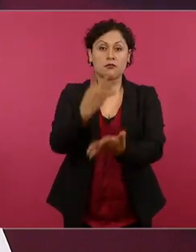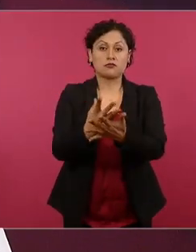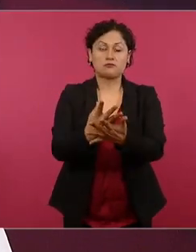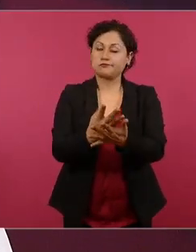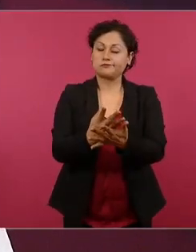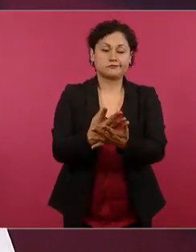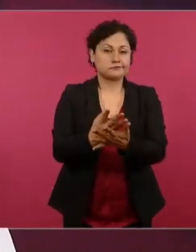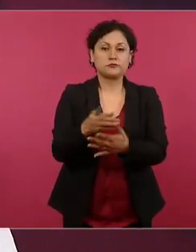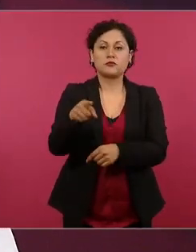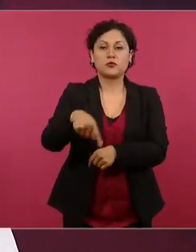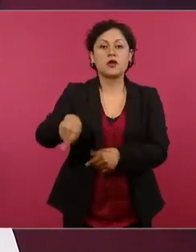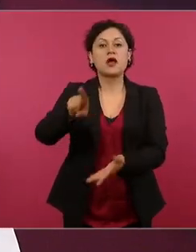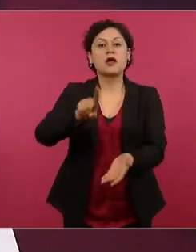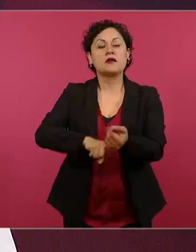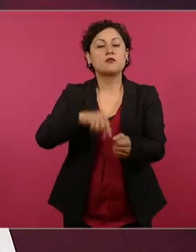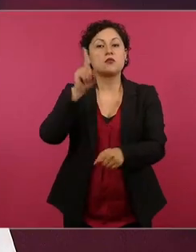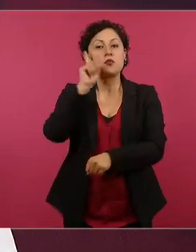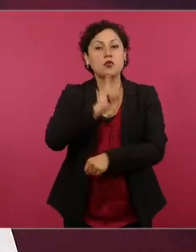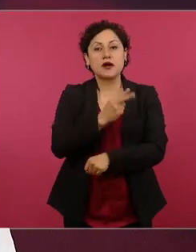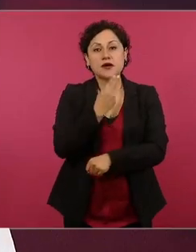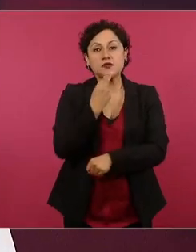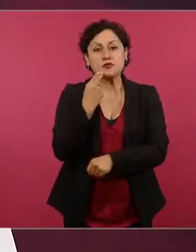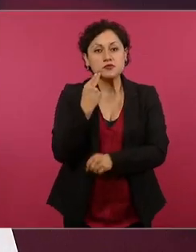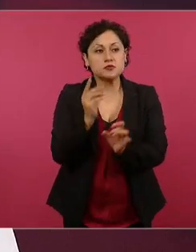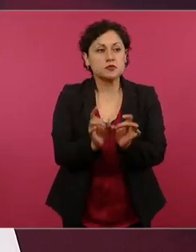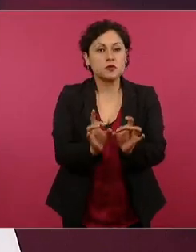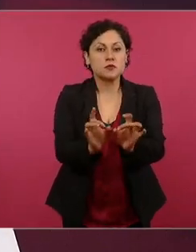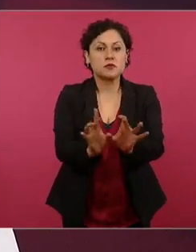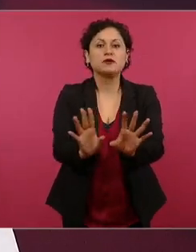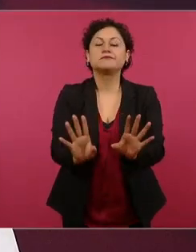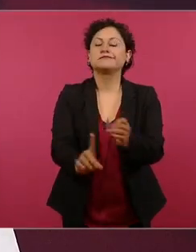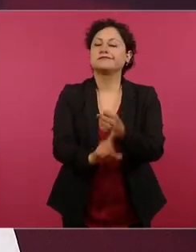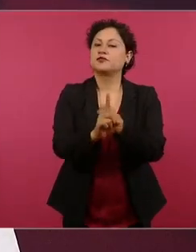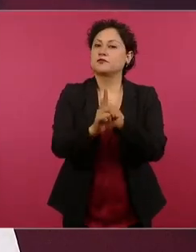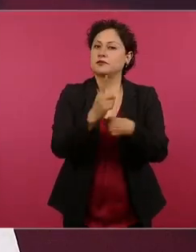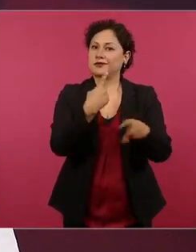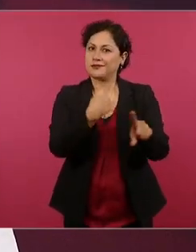suicidios. Voy a explicar algunos.